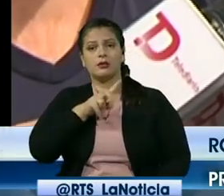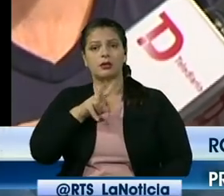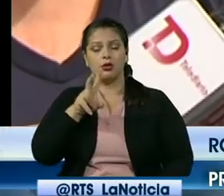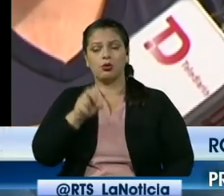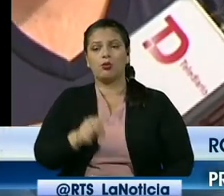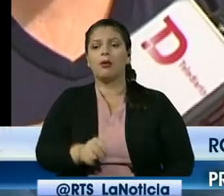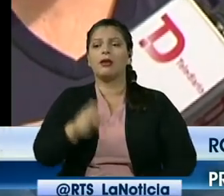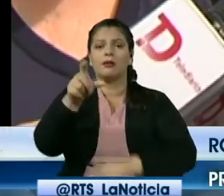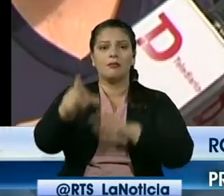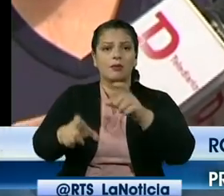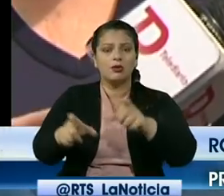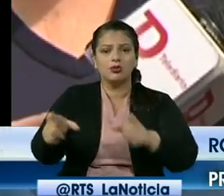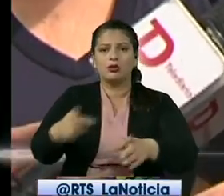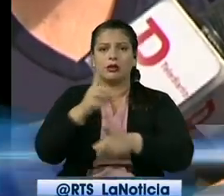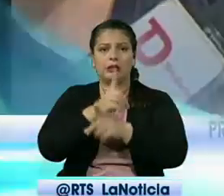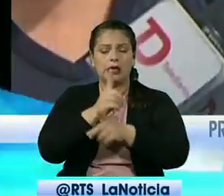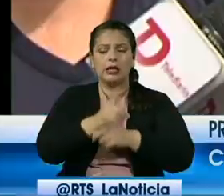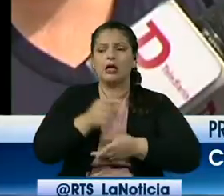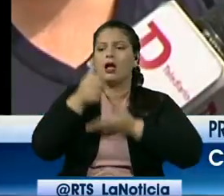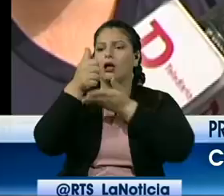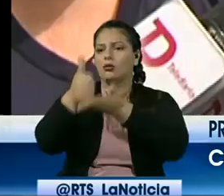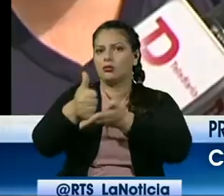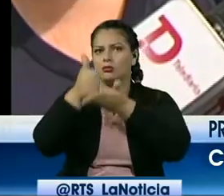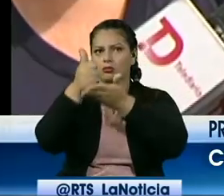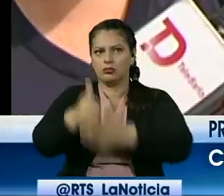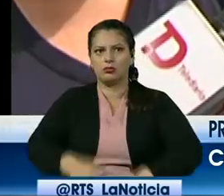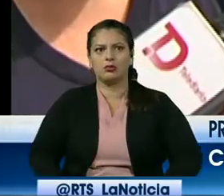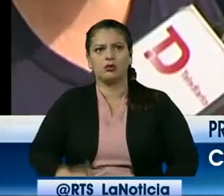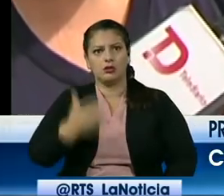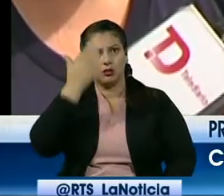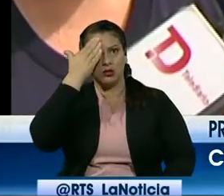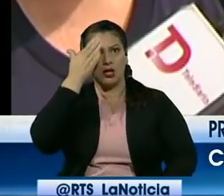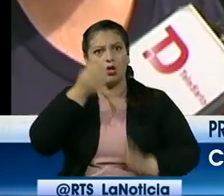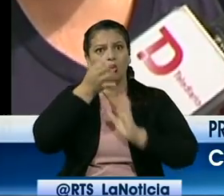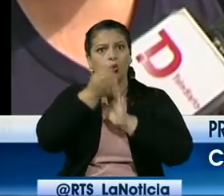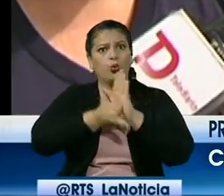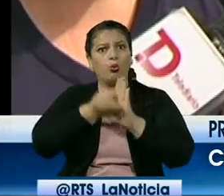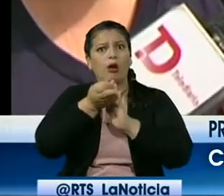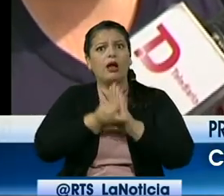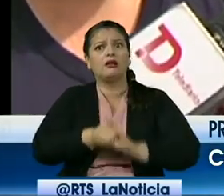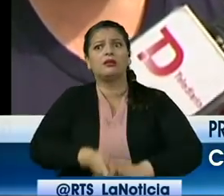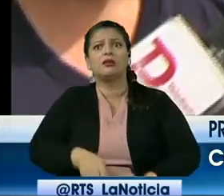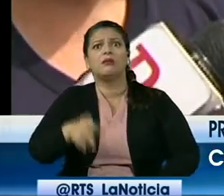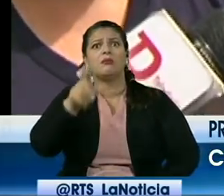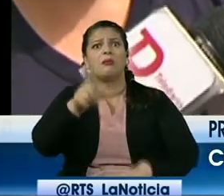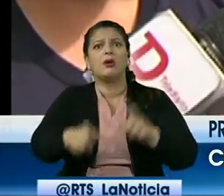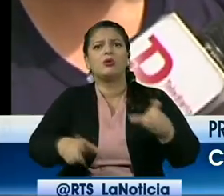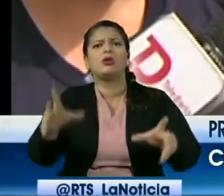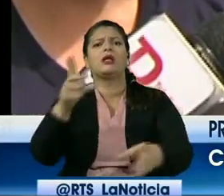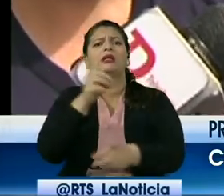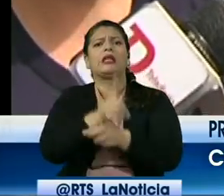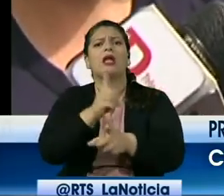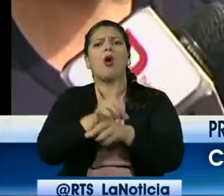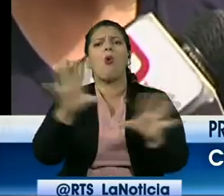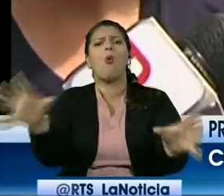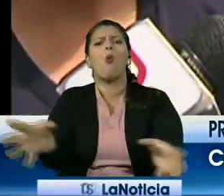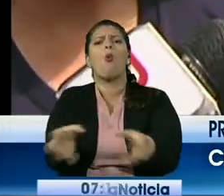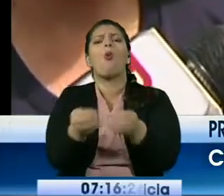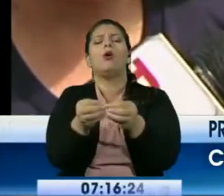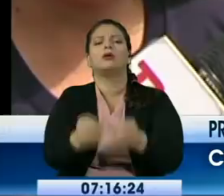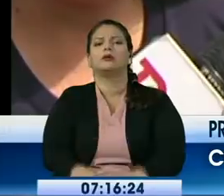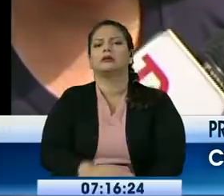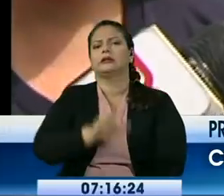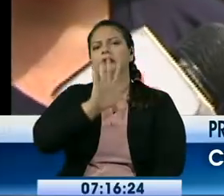casos que visitar, lo cual es bastante alarmante, por eso queremos hacer un trabajo conjunto. Estamos, bueno, la Secretaría Técnica Toda Una Vida, porque